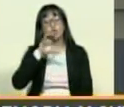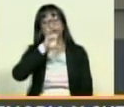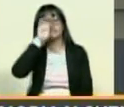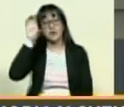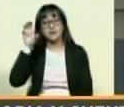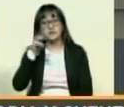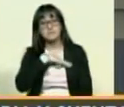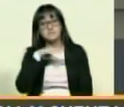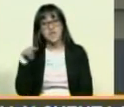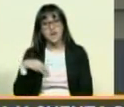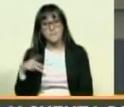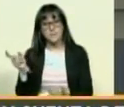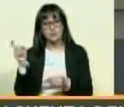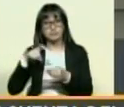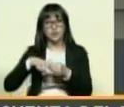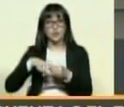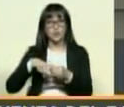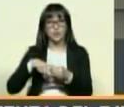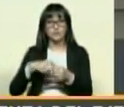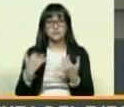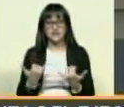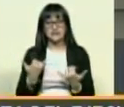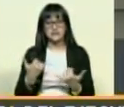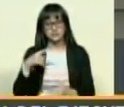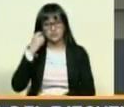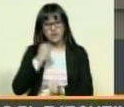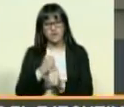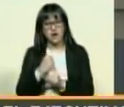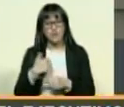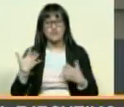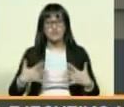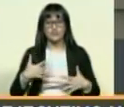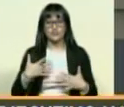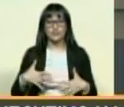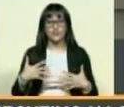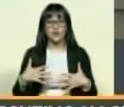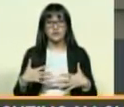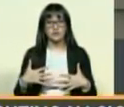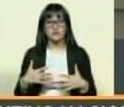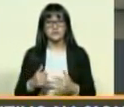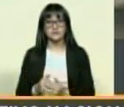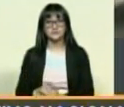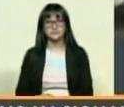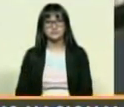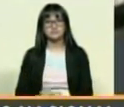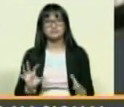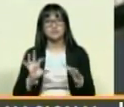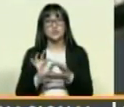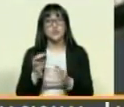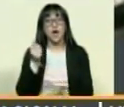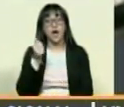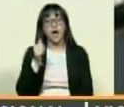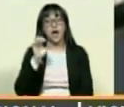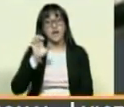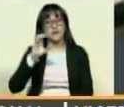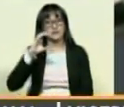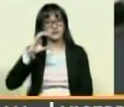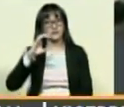asociados en esta vital tarea de revitalización de nuestra AEC. Avancemos